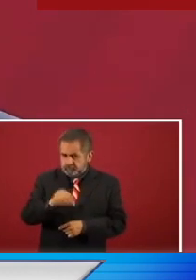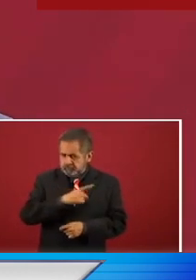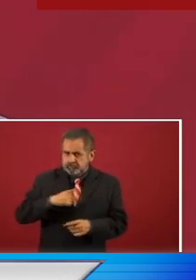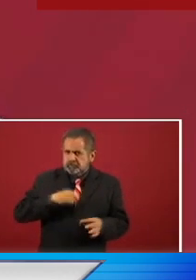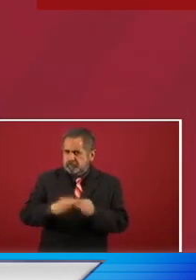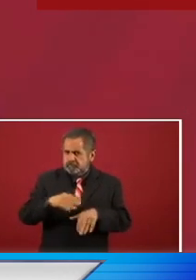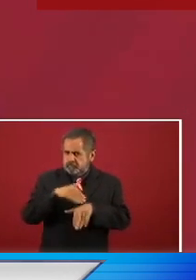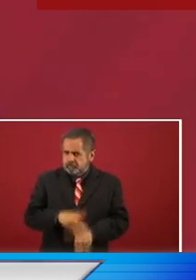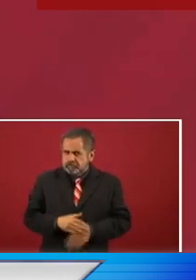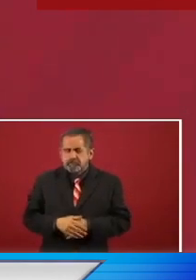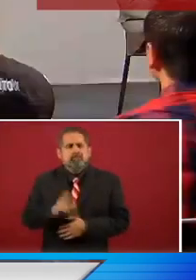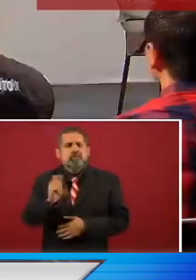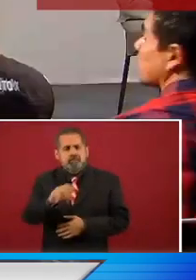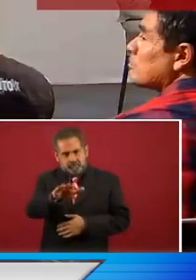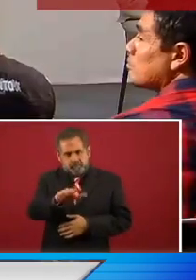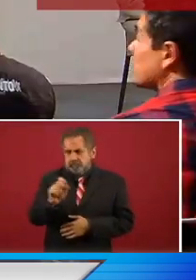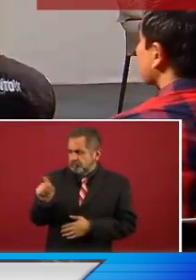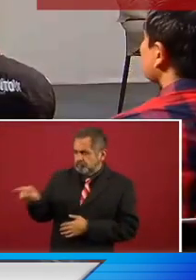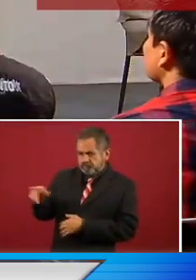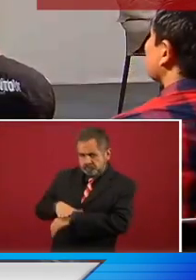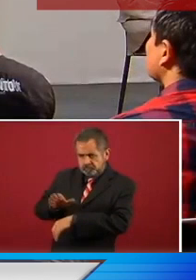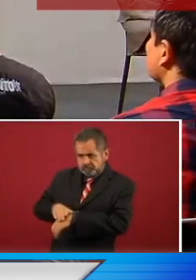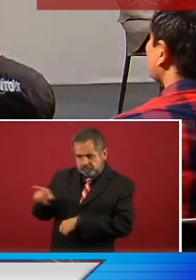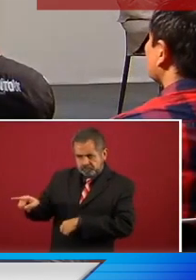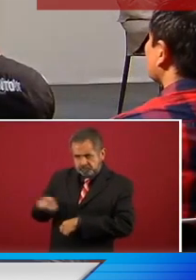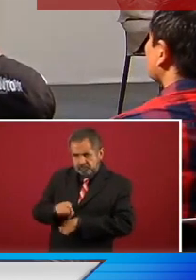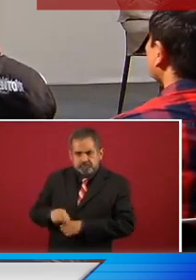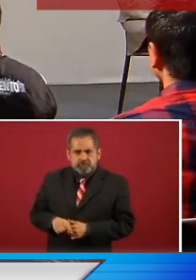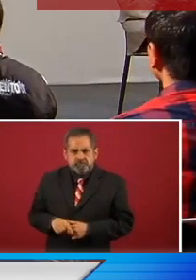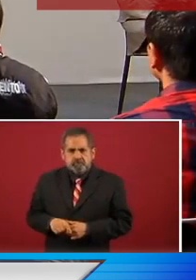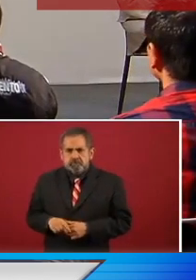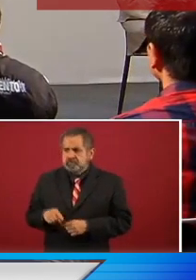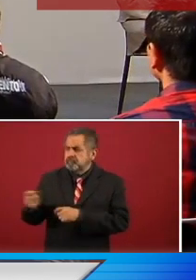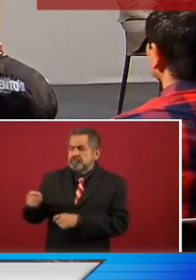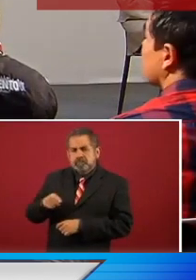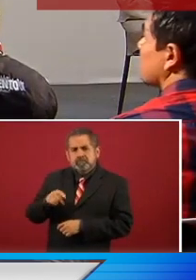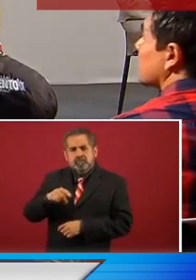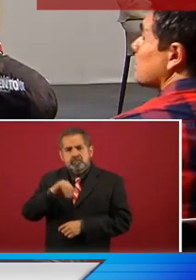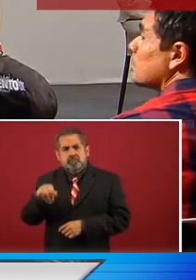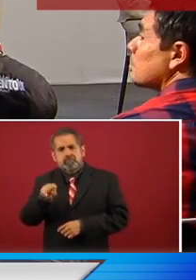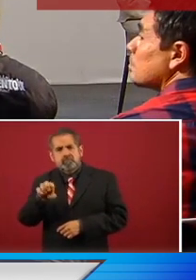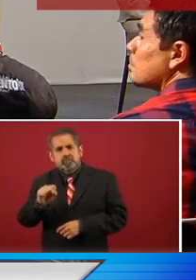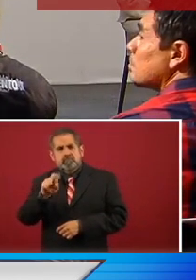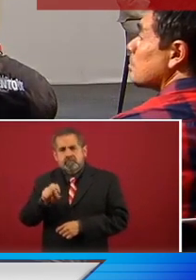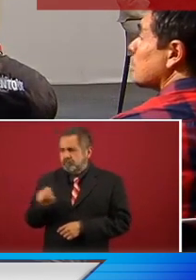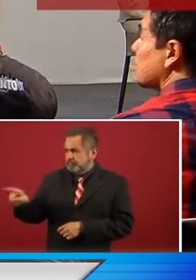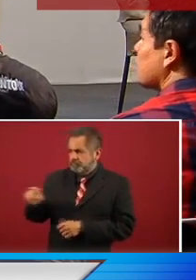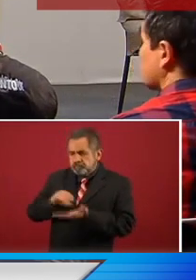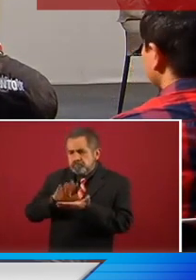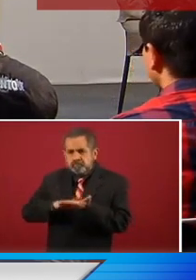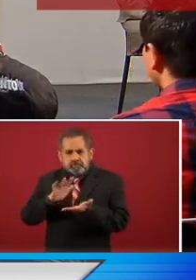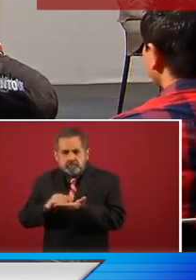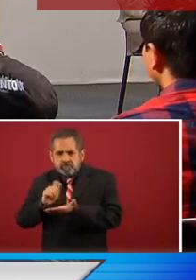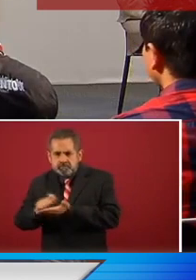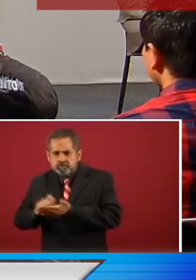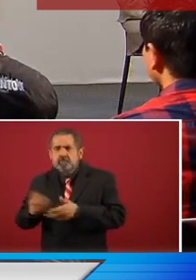llevar a los argentinos de igual forma. Ya se tramita un proceso similar con el gobierno de Canadá, ya que hay un contrato temporal de trabajo para